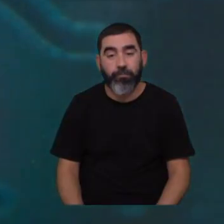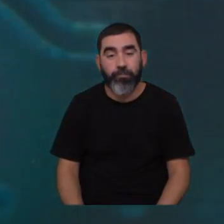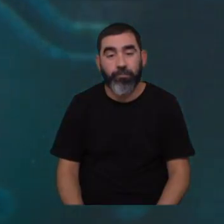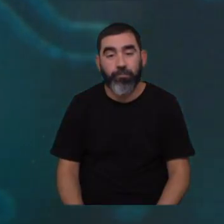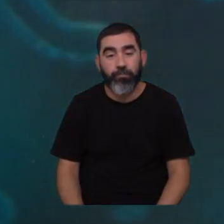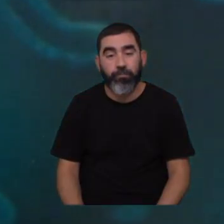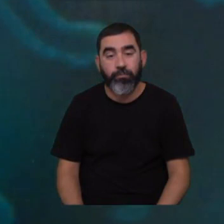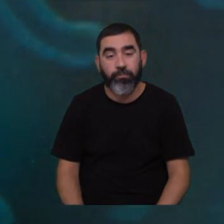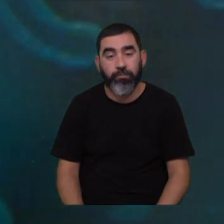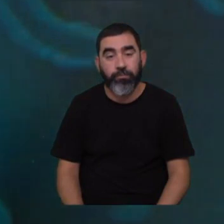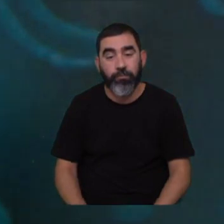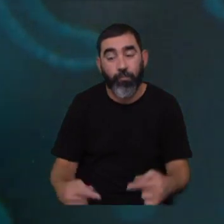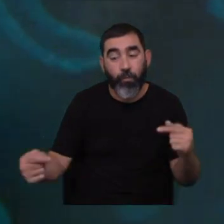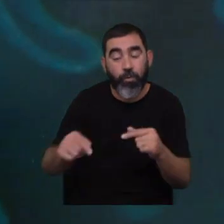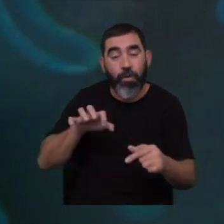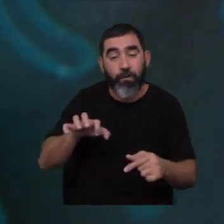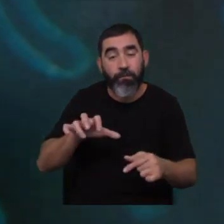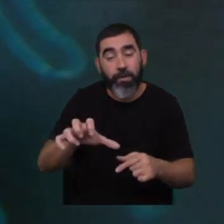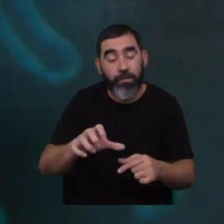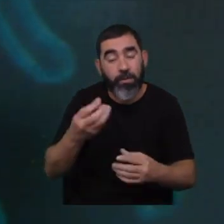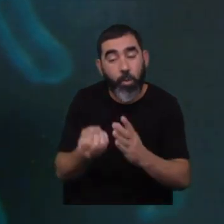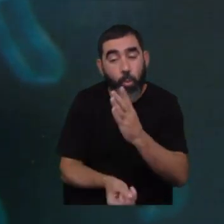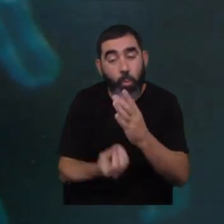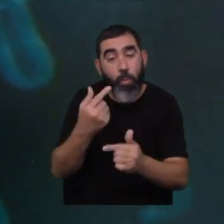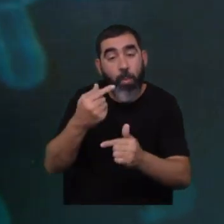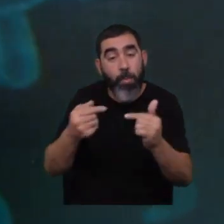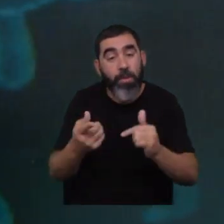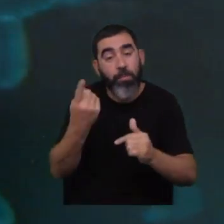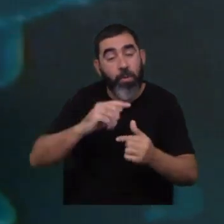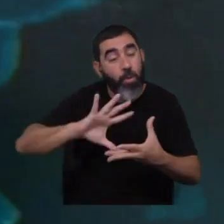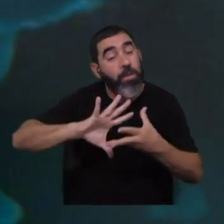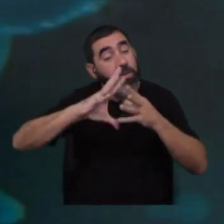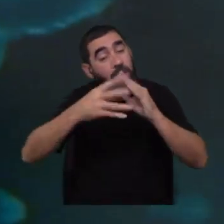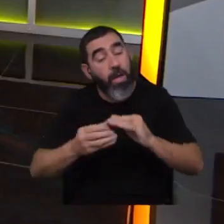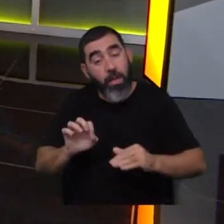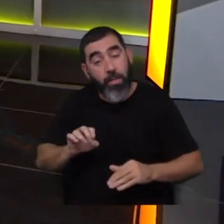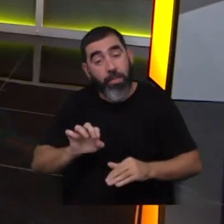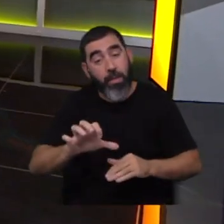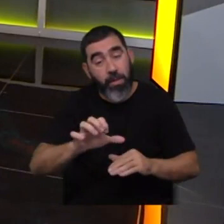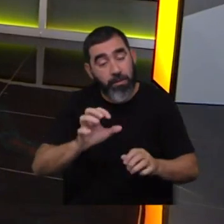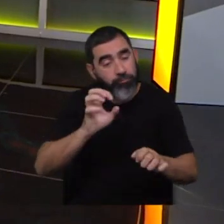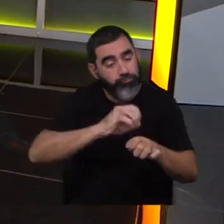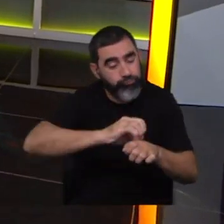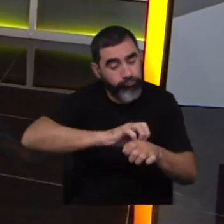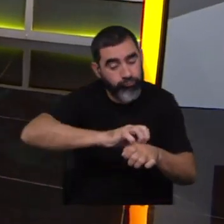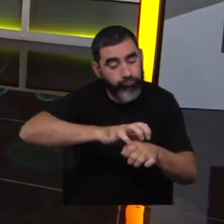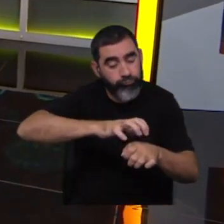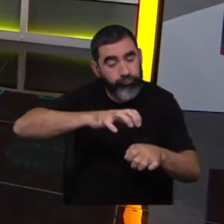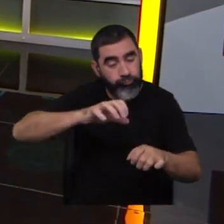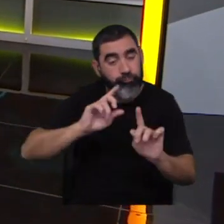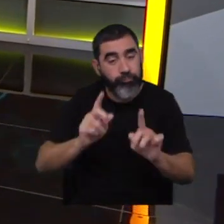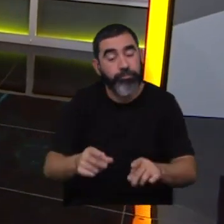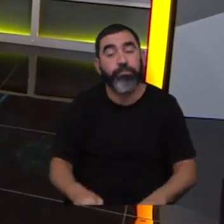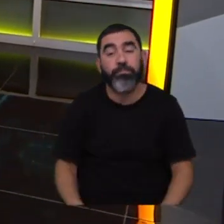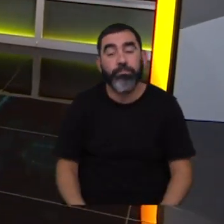La carrera contra las bacterias, Alexandra, ¿no? Nuevos materiales, pero que igual no impiden que estos microorganismos... Como que siempre buscan la vuelta,